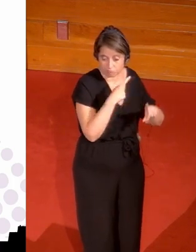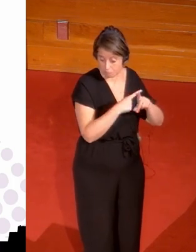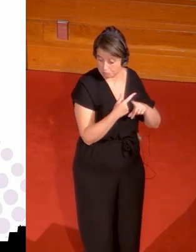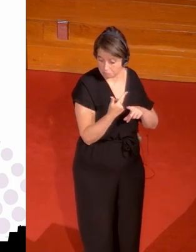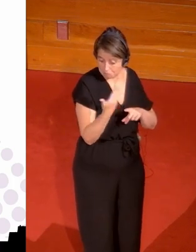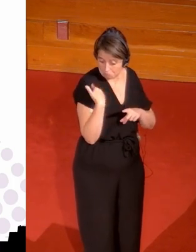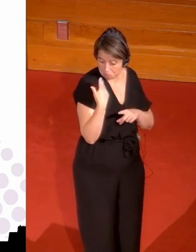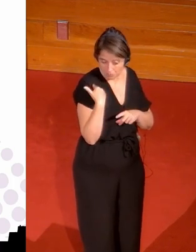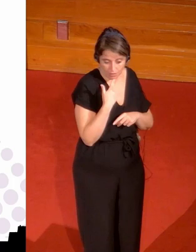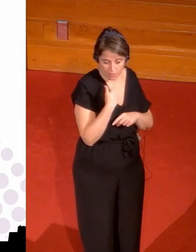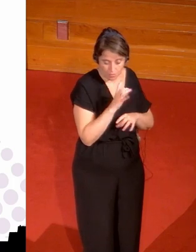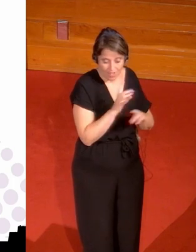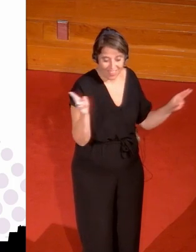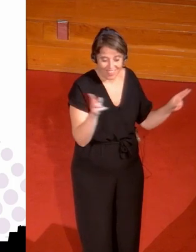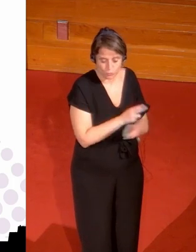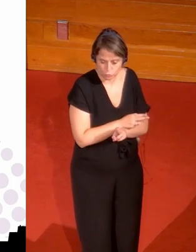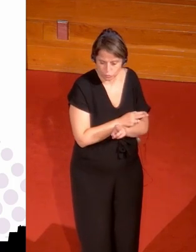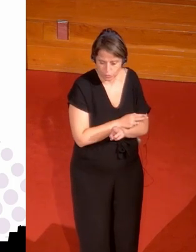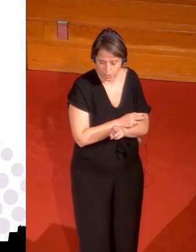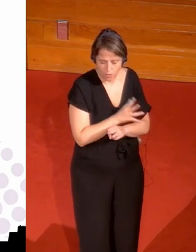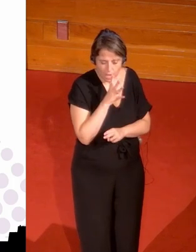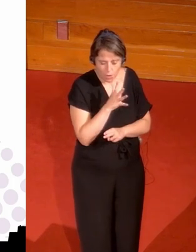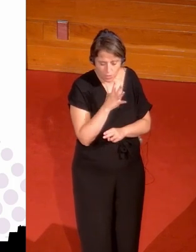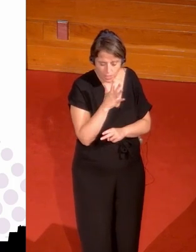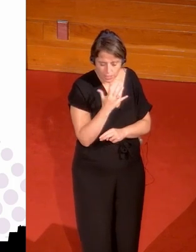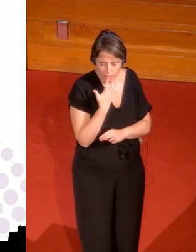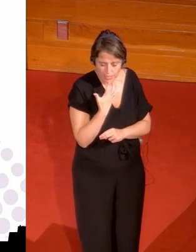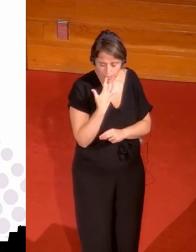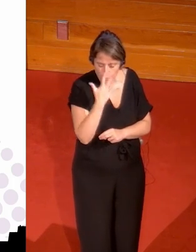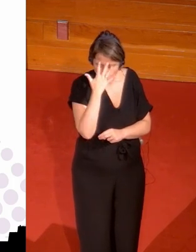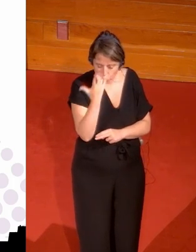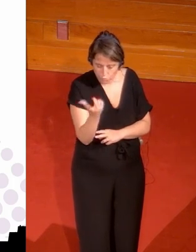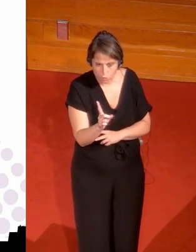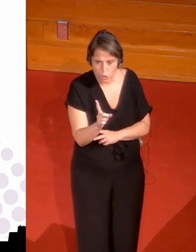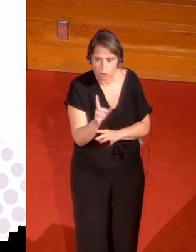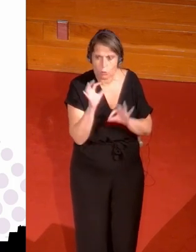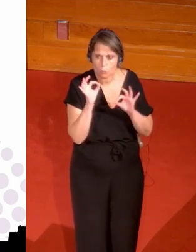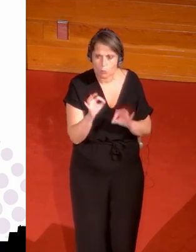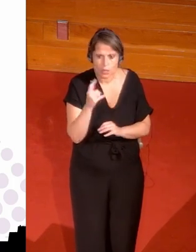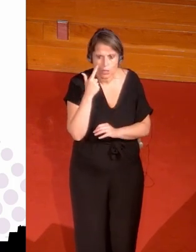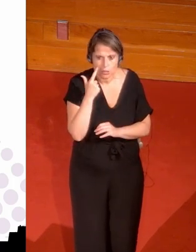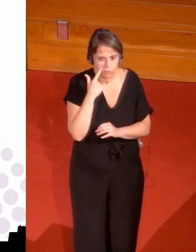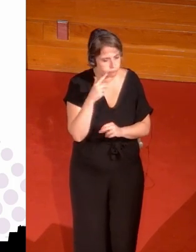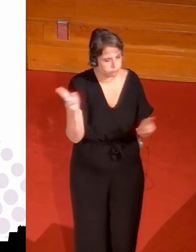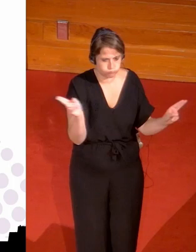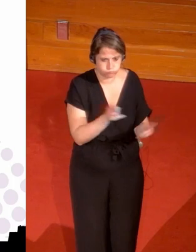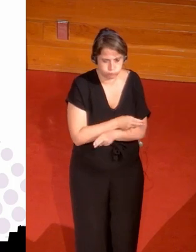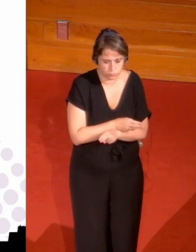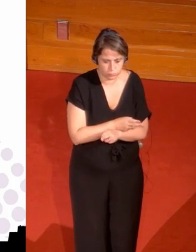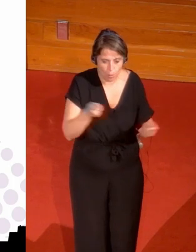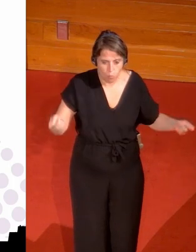otro día salía que había censurado ahora no consigo recordar el ejemplo Exacto pero censuró